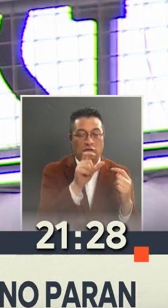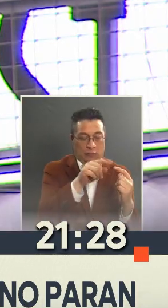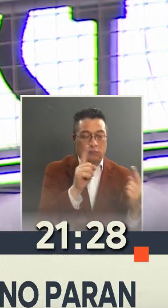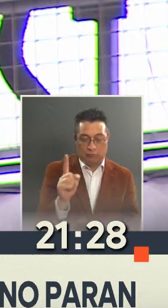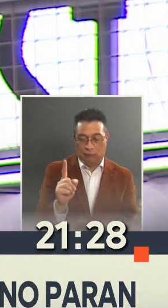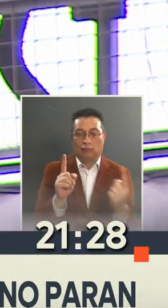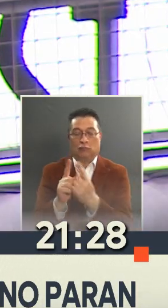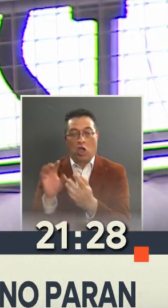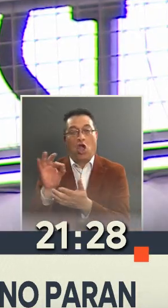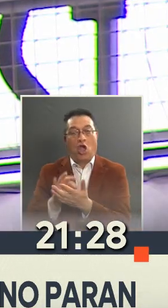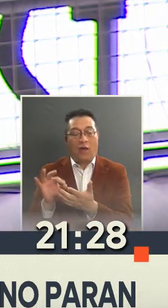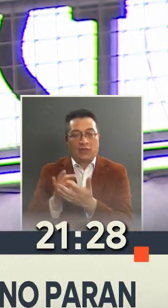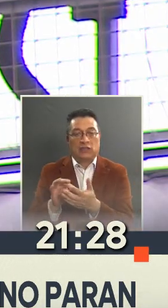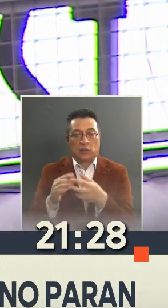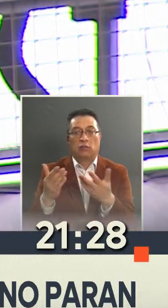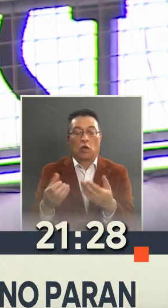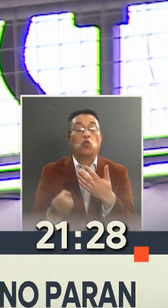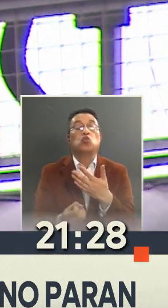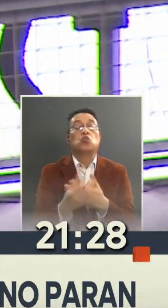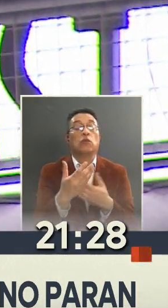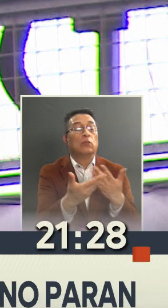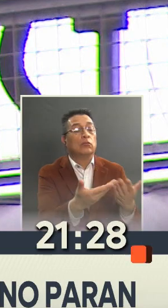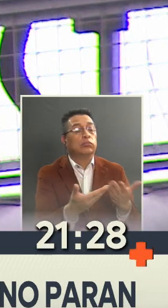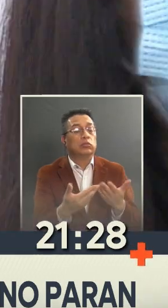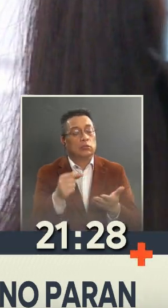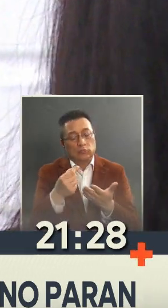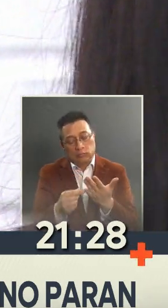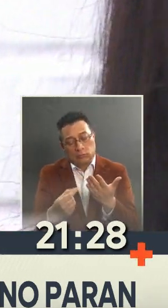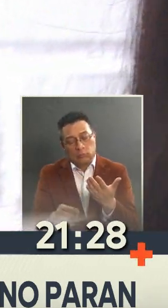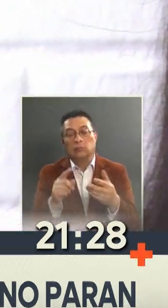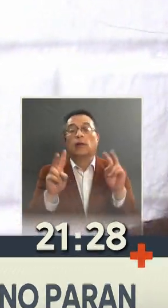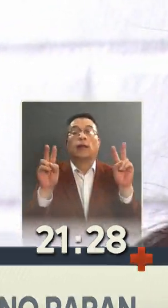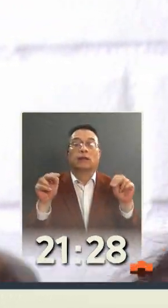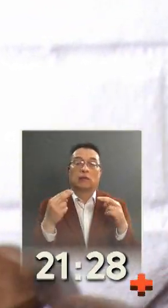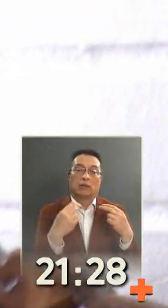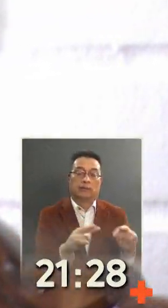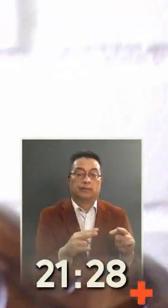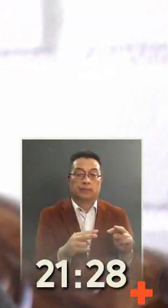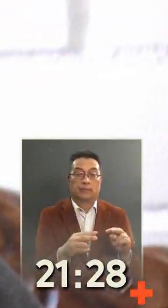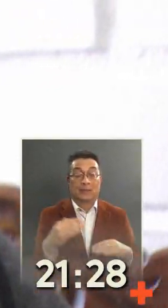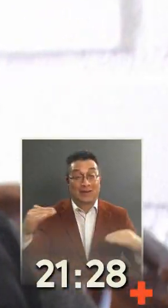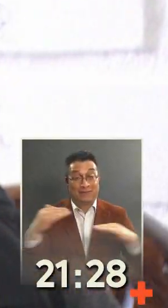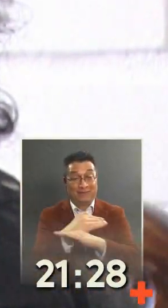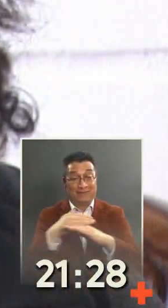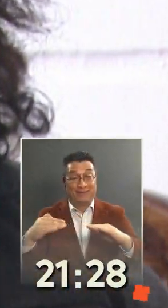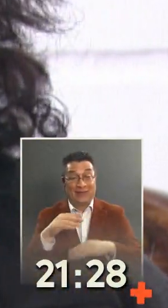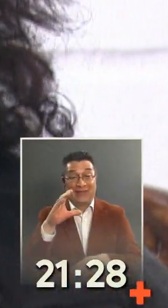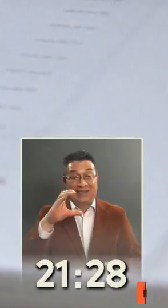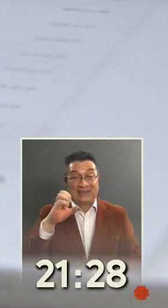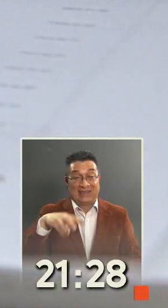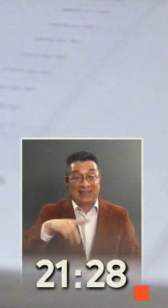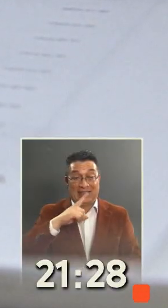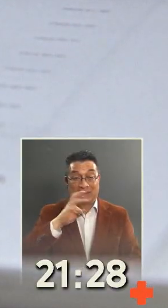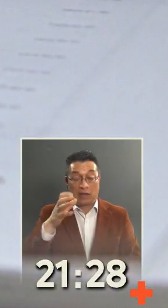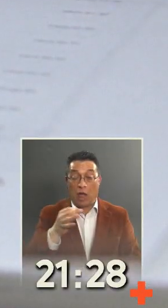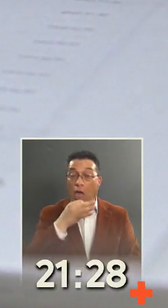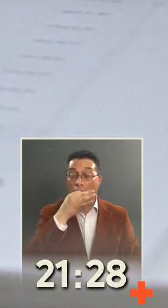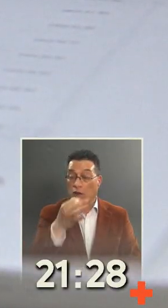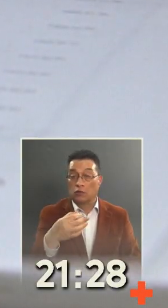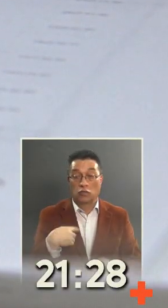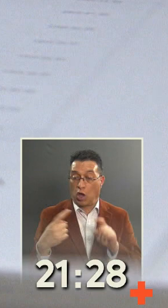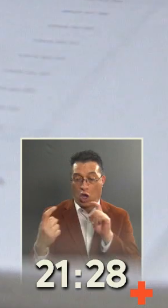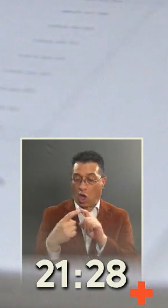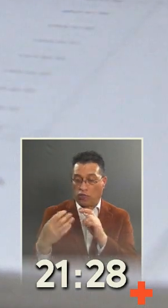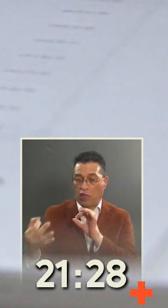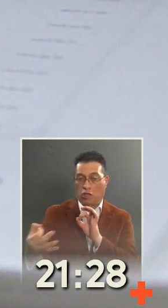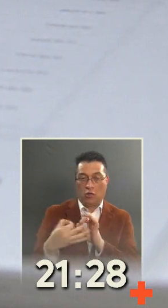oficinas para aportar los nuevos antecedentes y revisar su caso. Desde Autopista Central aseguran que Marta no había tomado contacto formal con